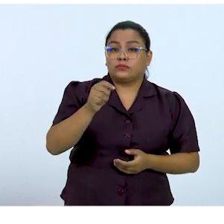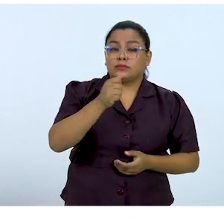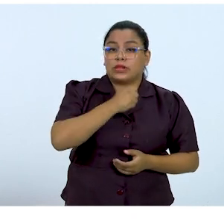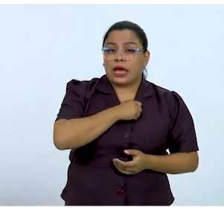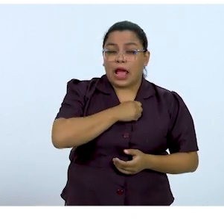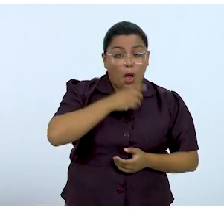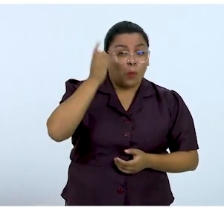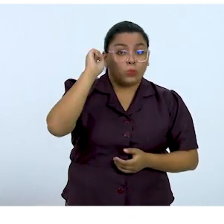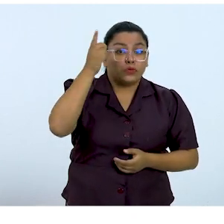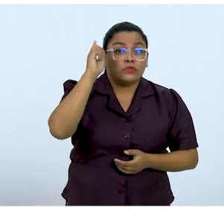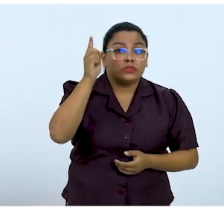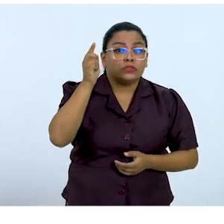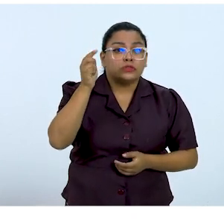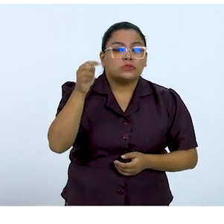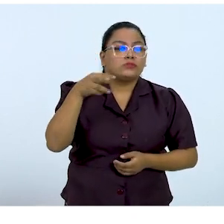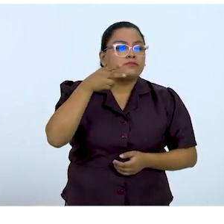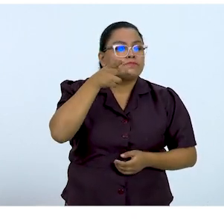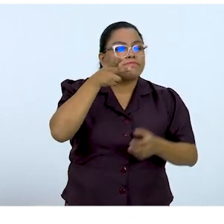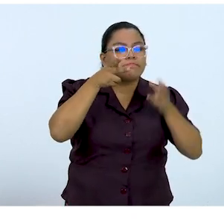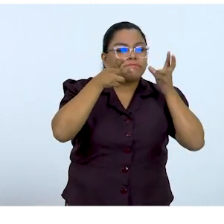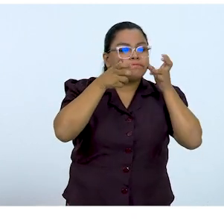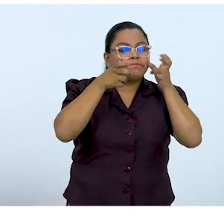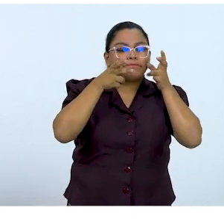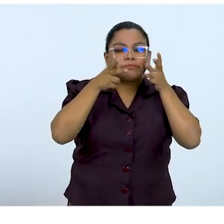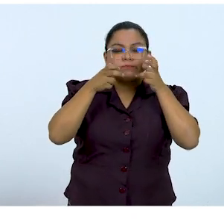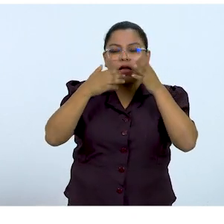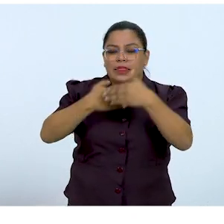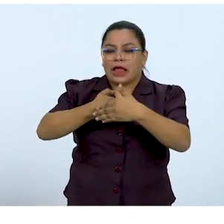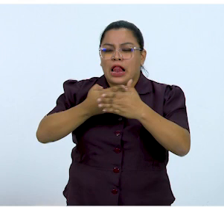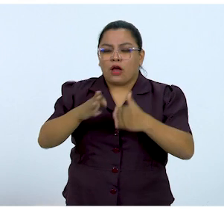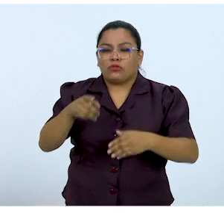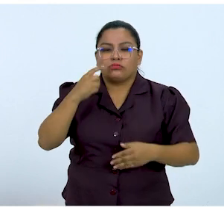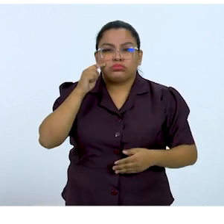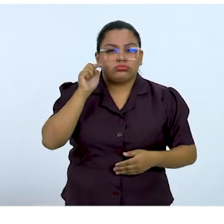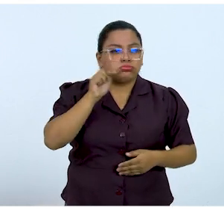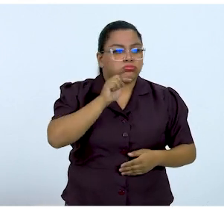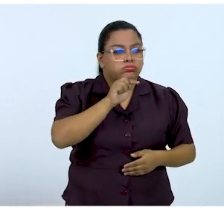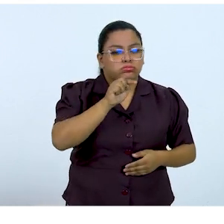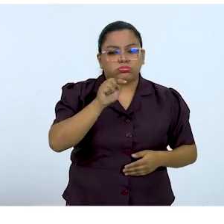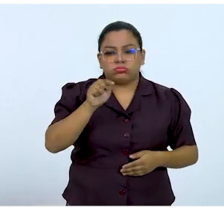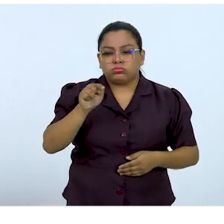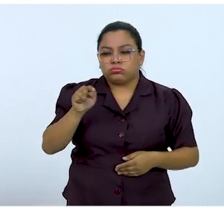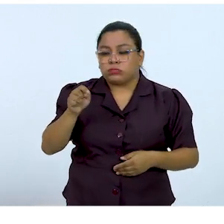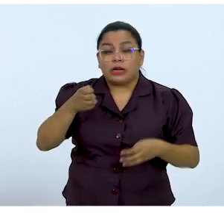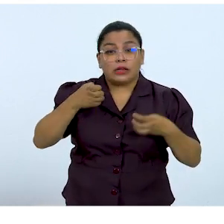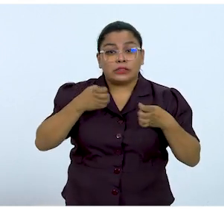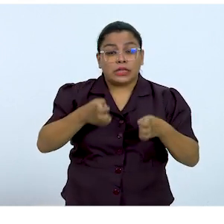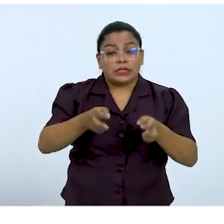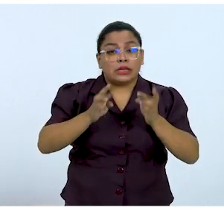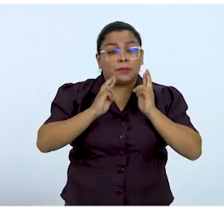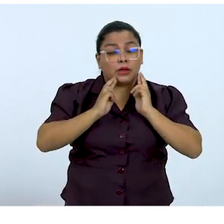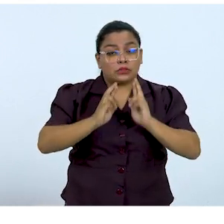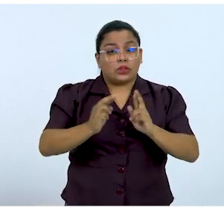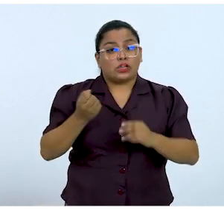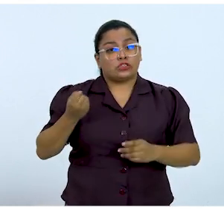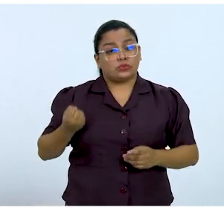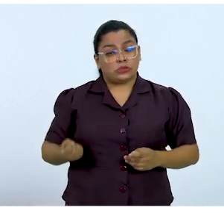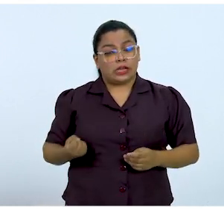tarea será recorrer el salón identificando las soluciones y estrategias que siguen tus